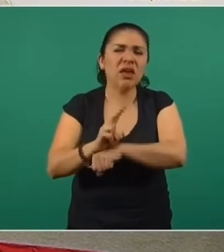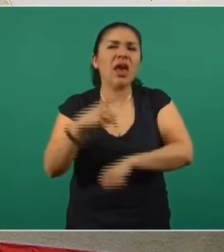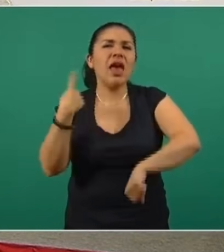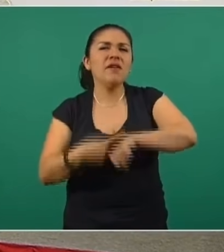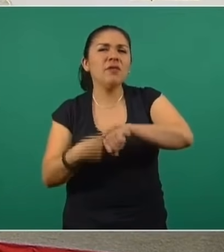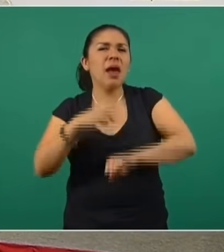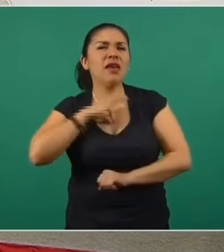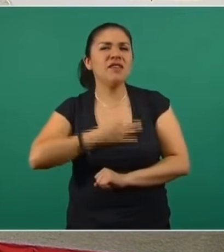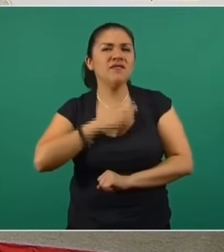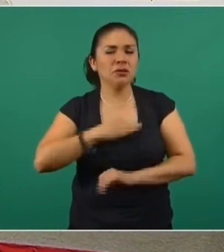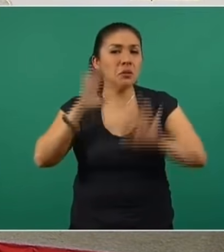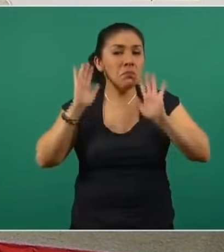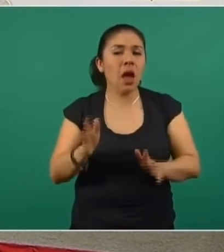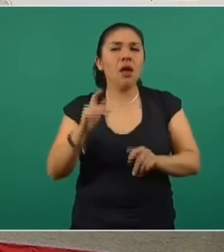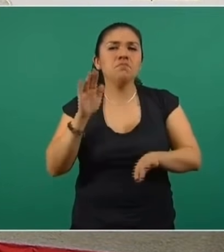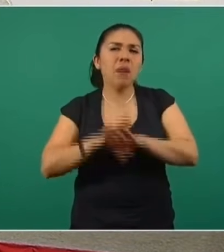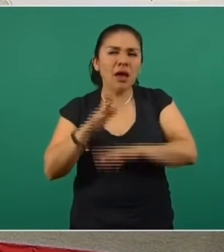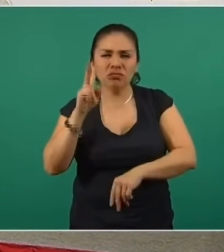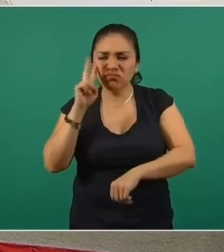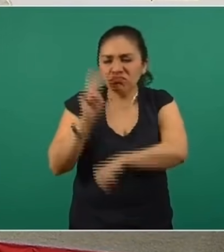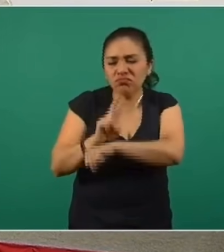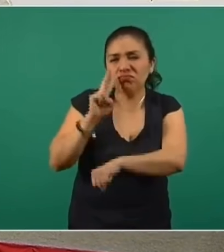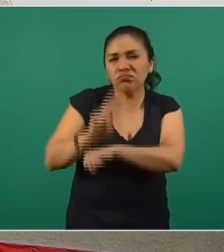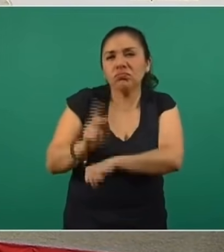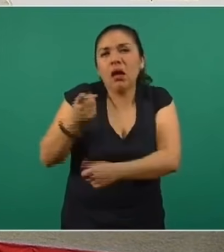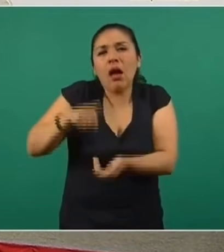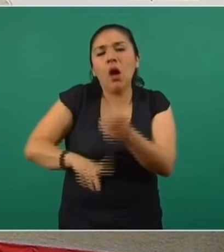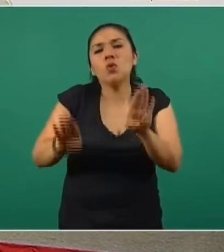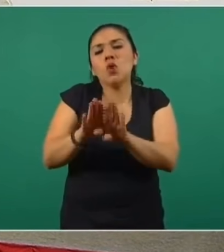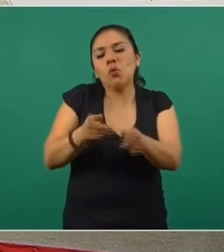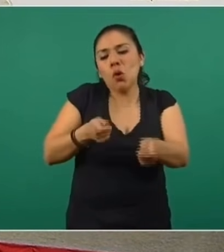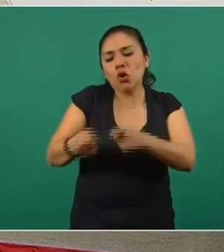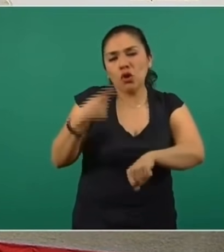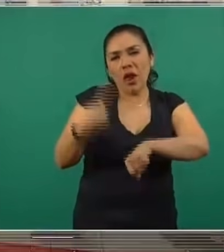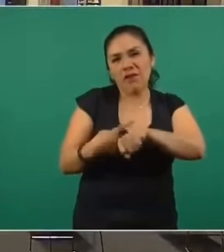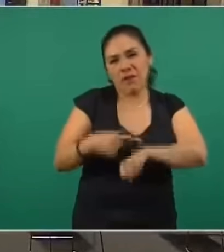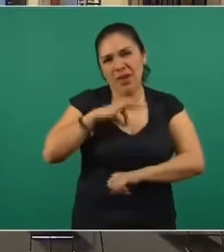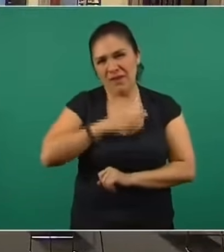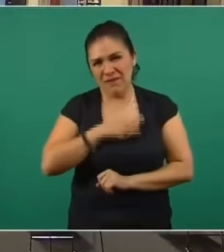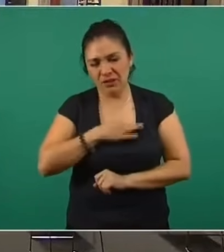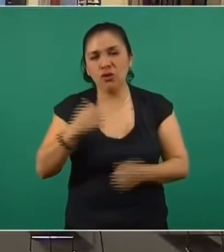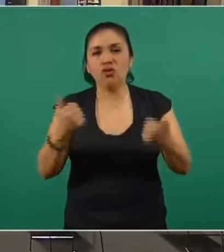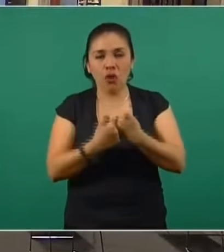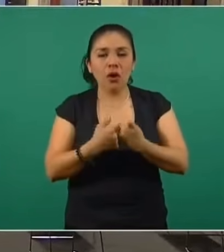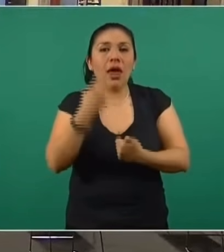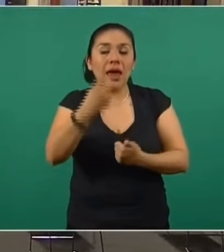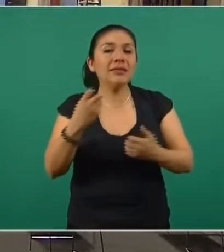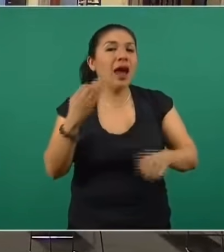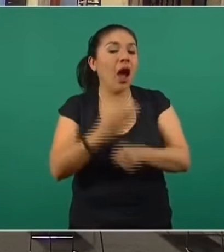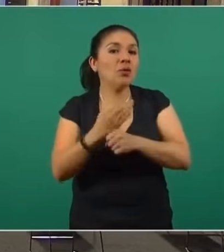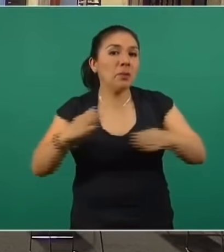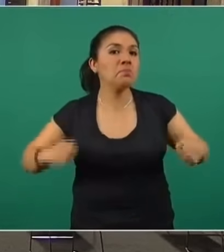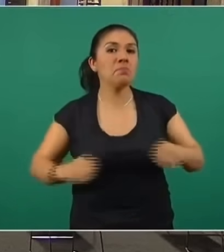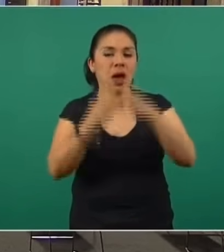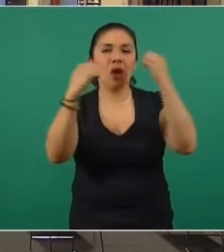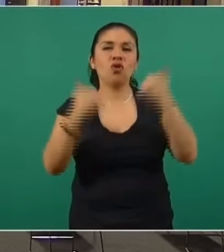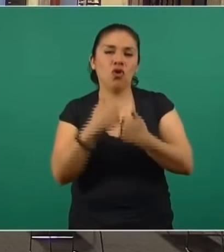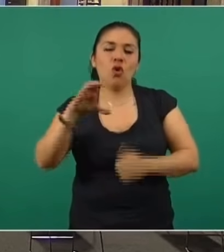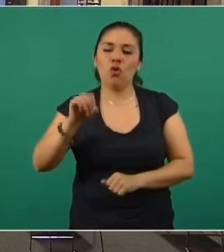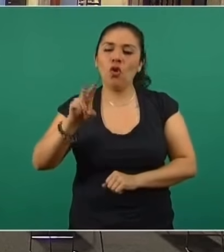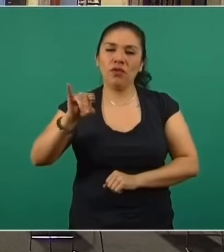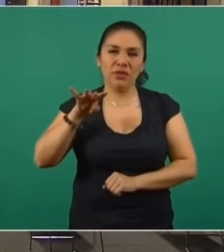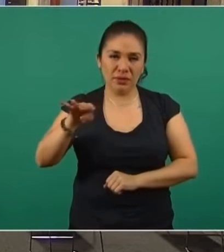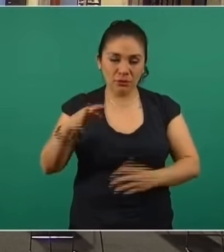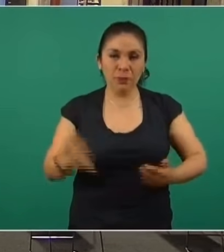que ha estado al frente del componente de control de infecciones del operativo de respuesta a la pandemia de COVID.